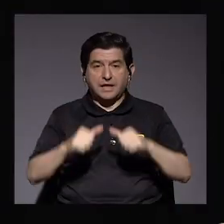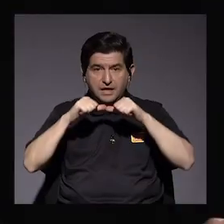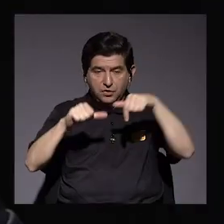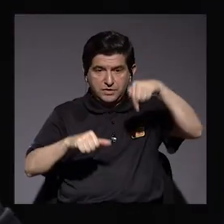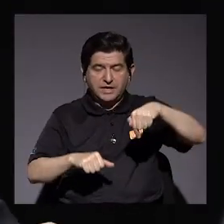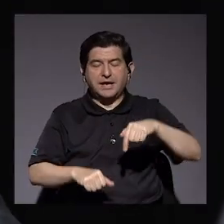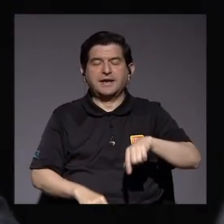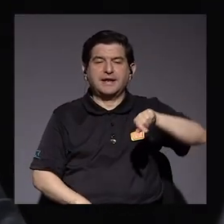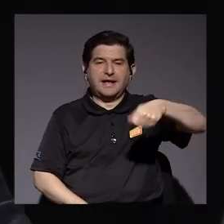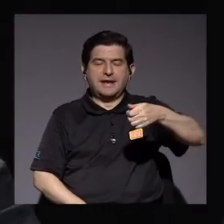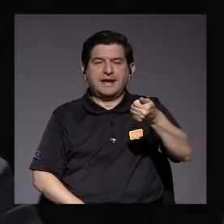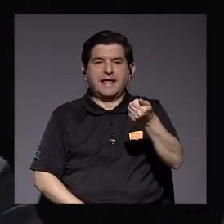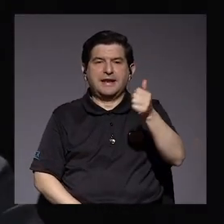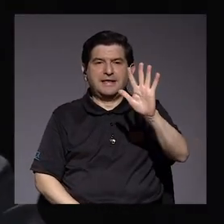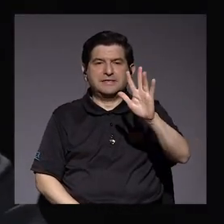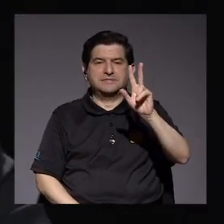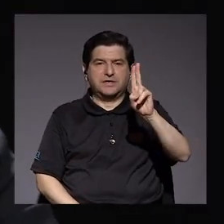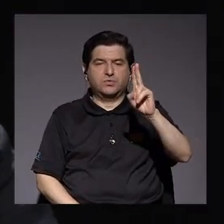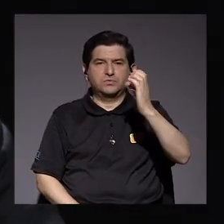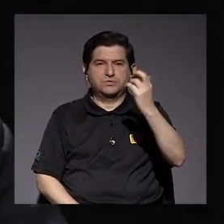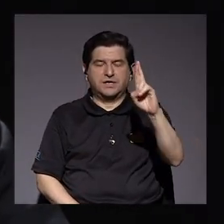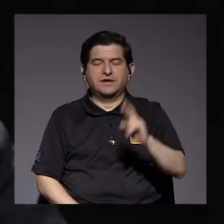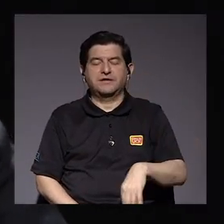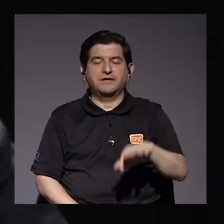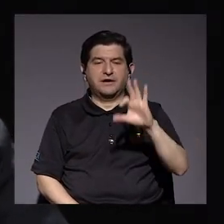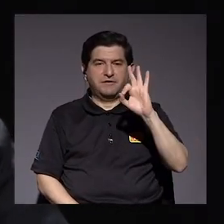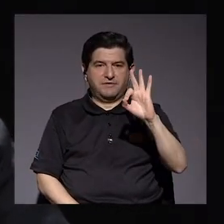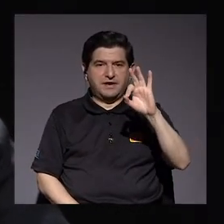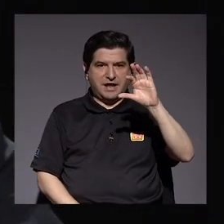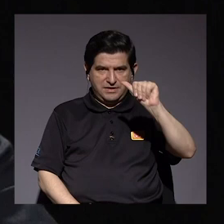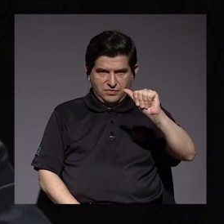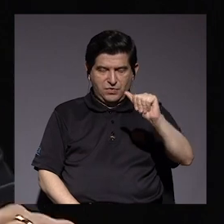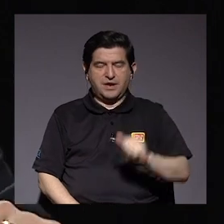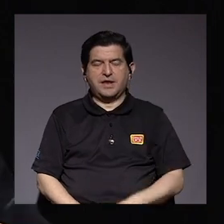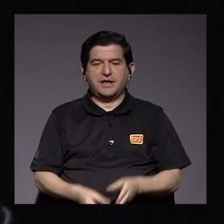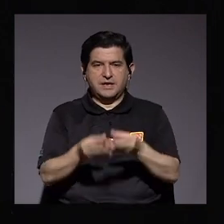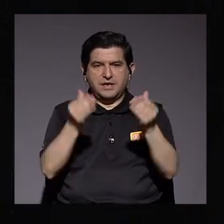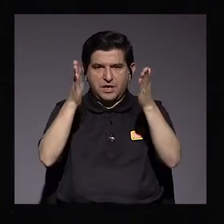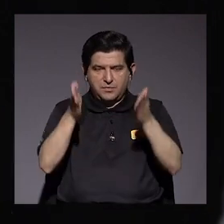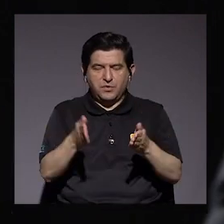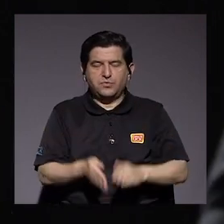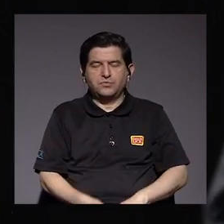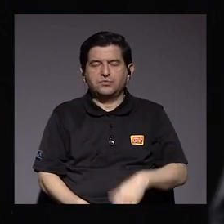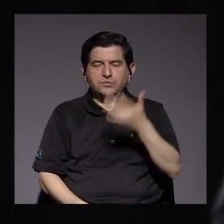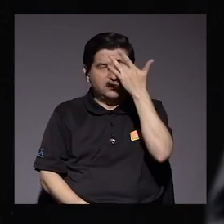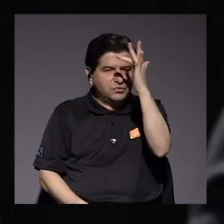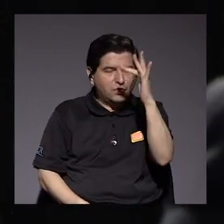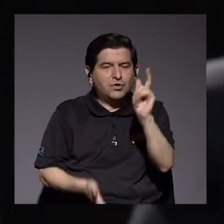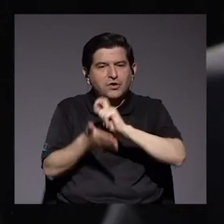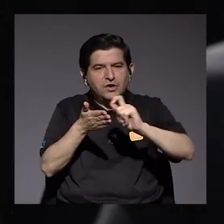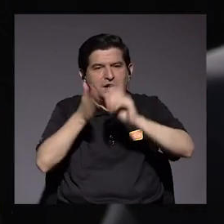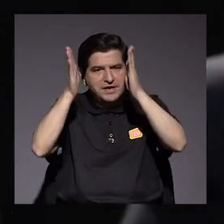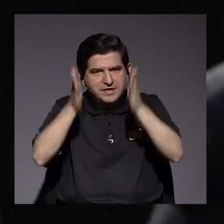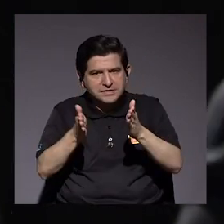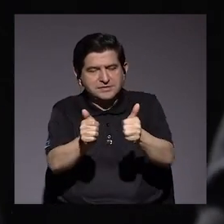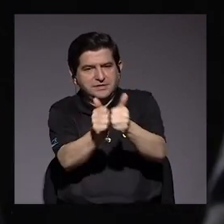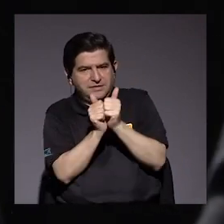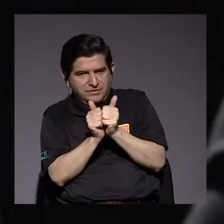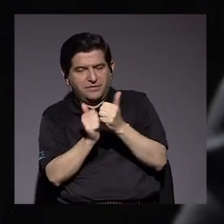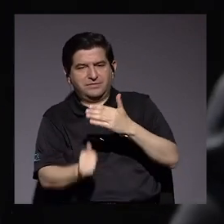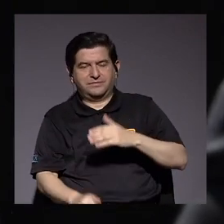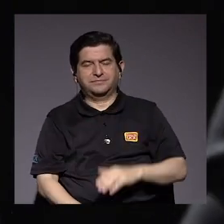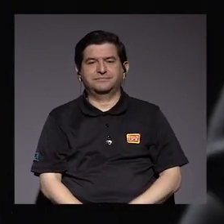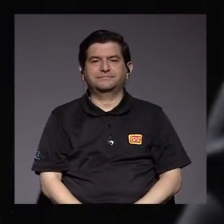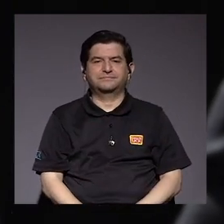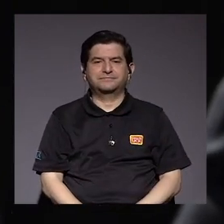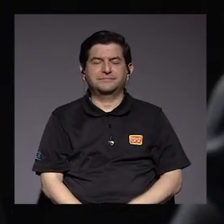el regreso acá en los estudios del canal 15 universidad de costa rica estoy con don fernando ahora ya producto intelectual escritor con